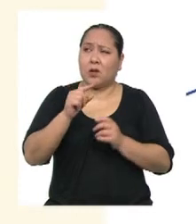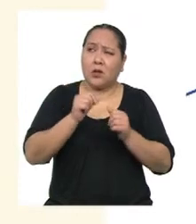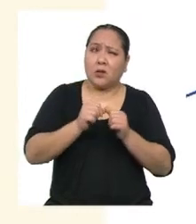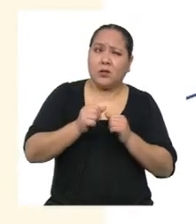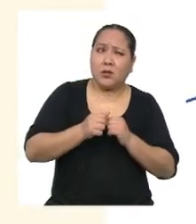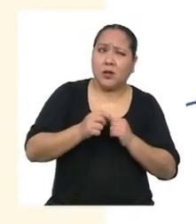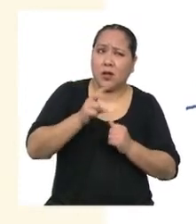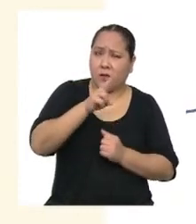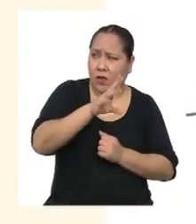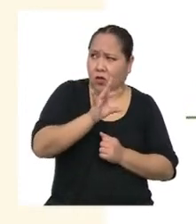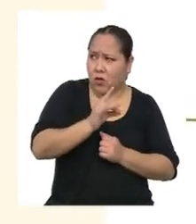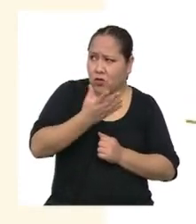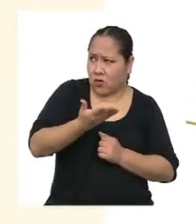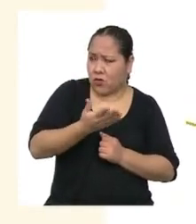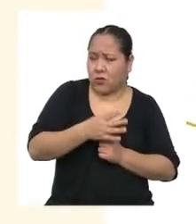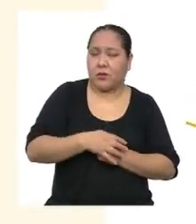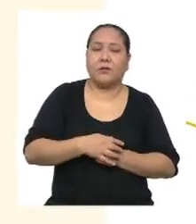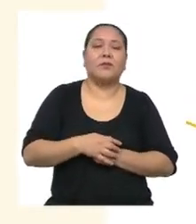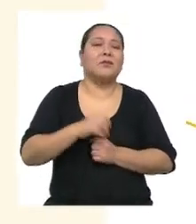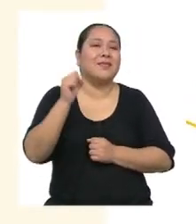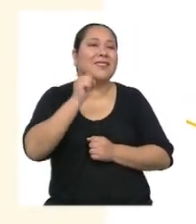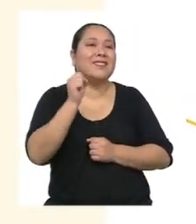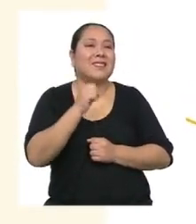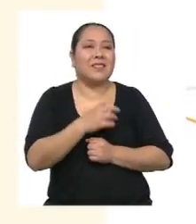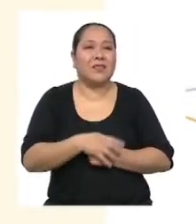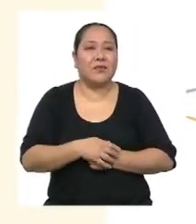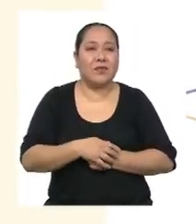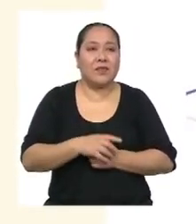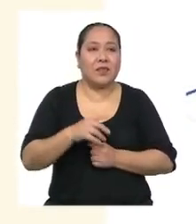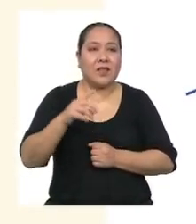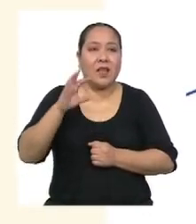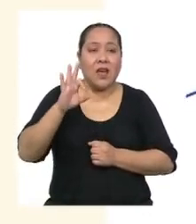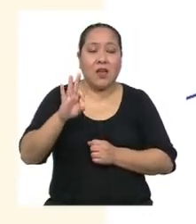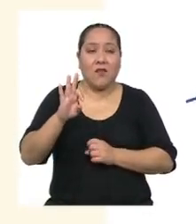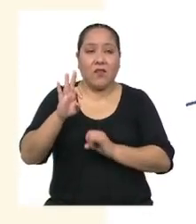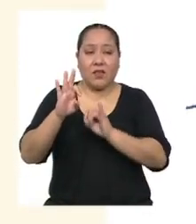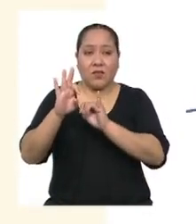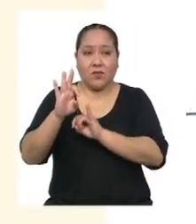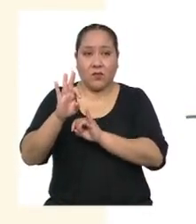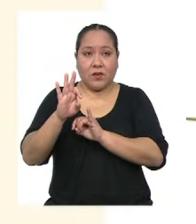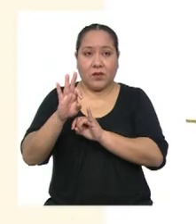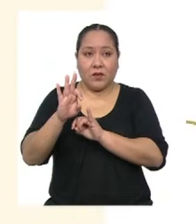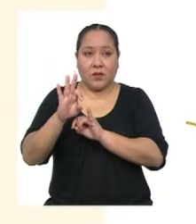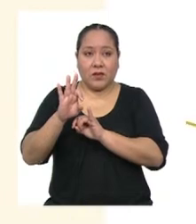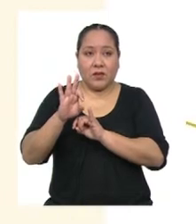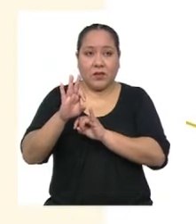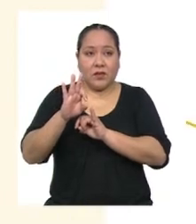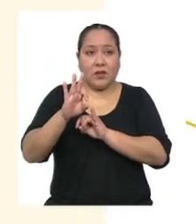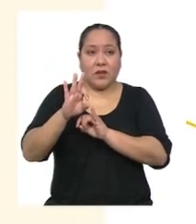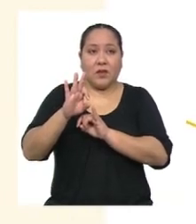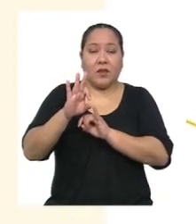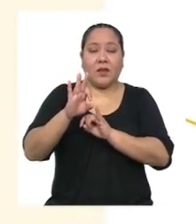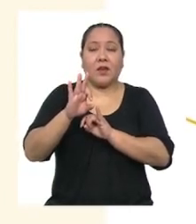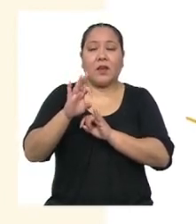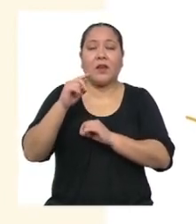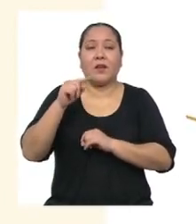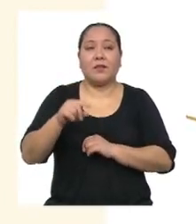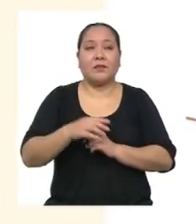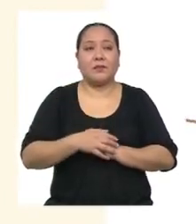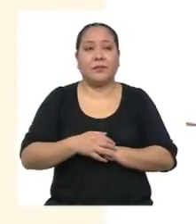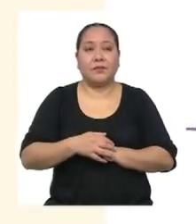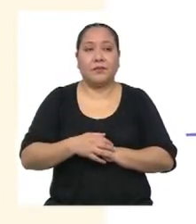caso sería 28. Así es, y F sub i es la frecuencia absoluta del intervalo